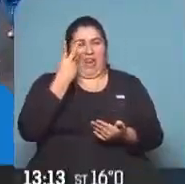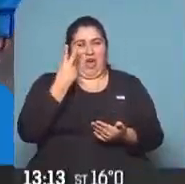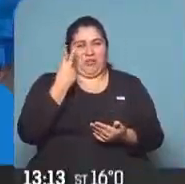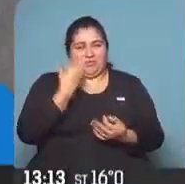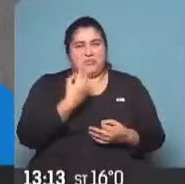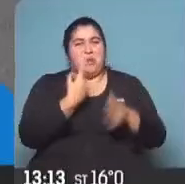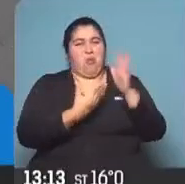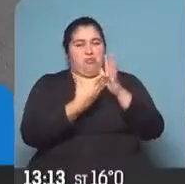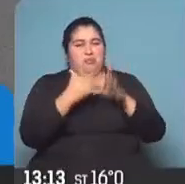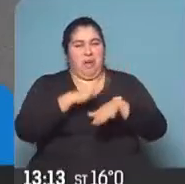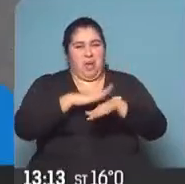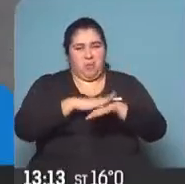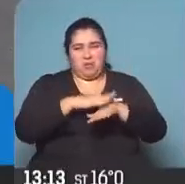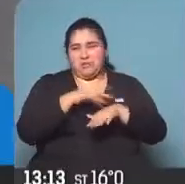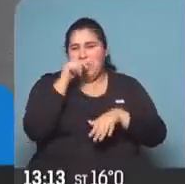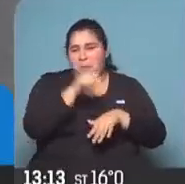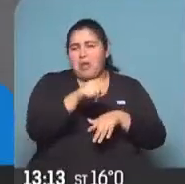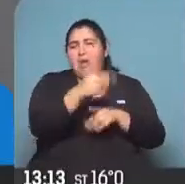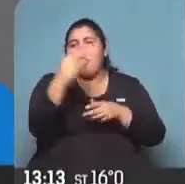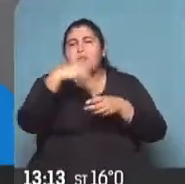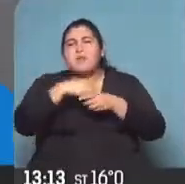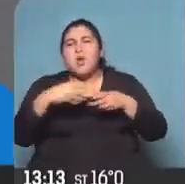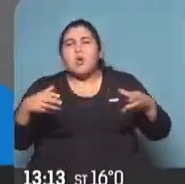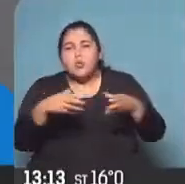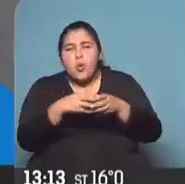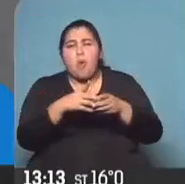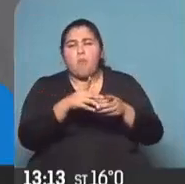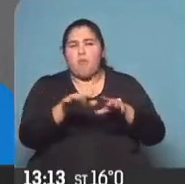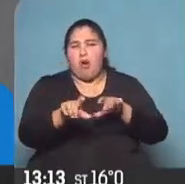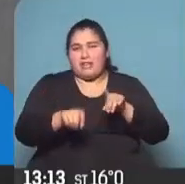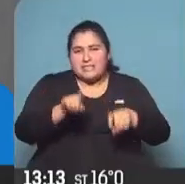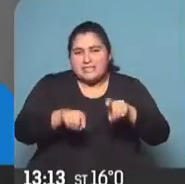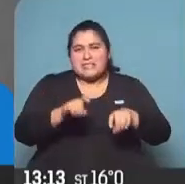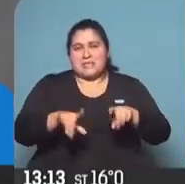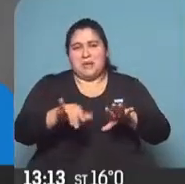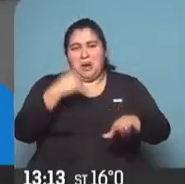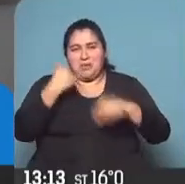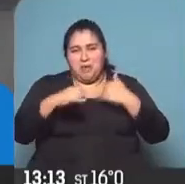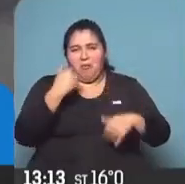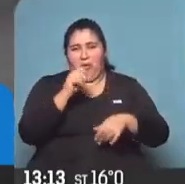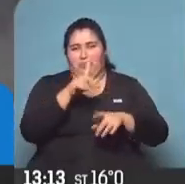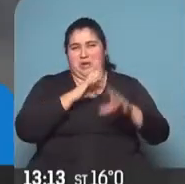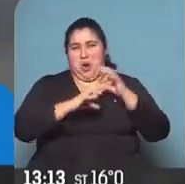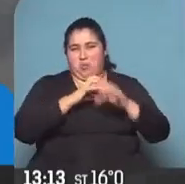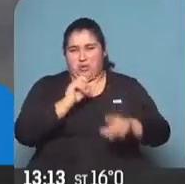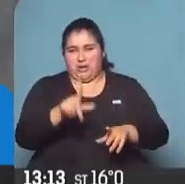grafía de nuestra arma perteneciente al grupo de regatistas del ejército nacional